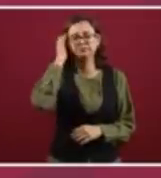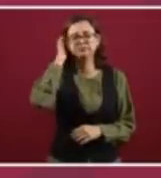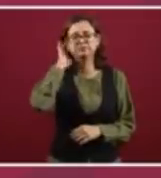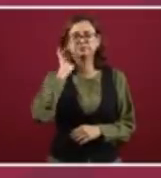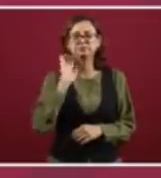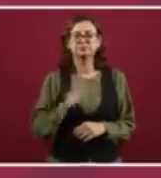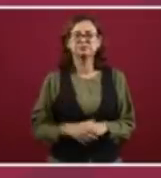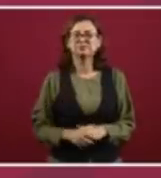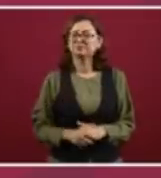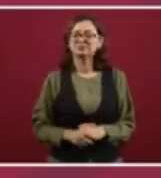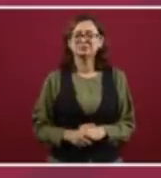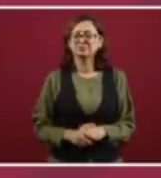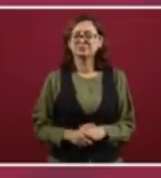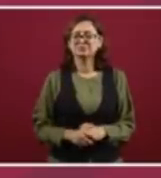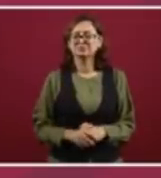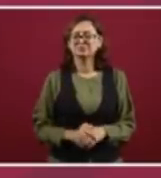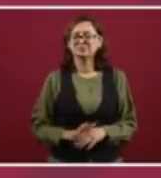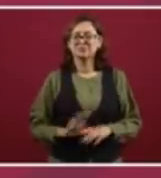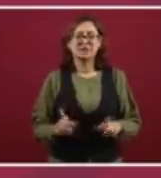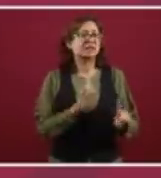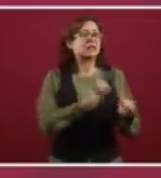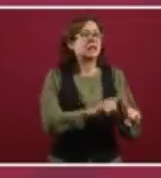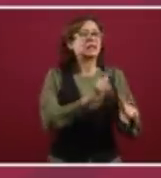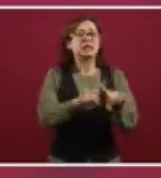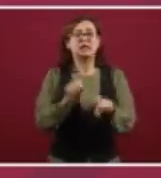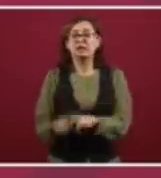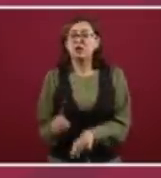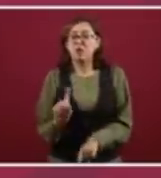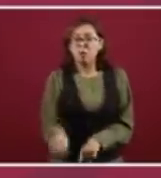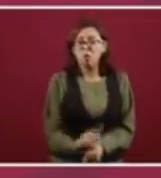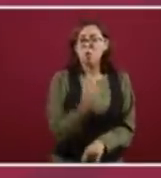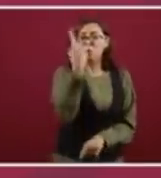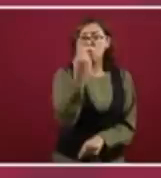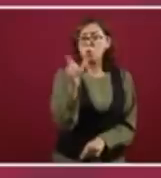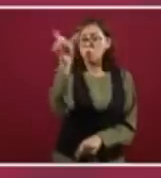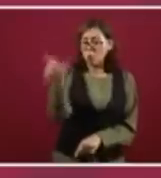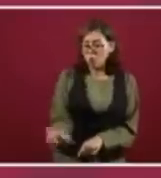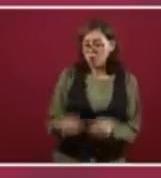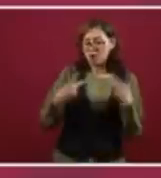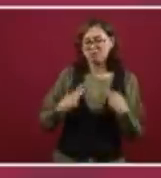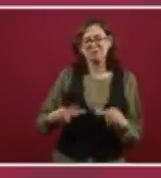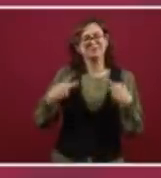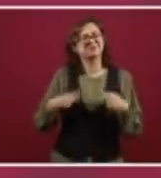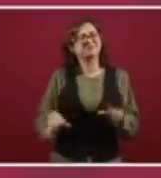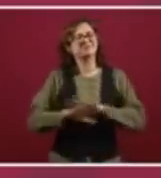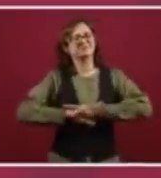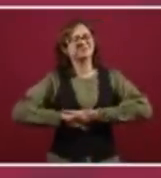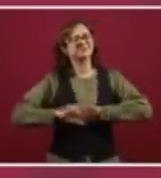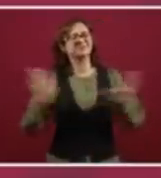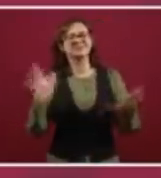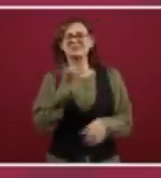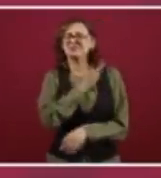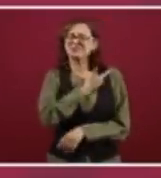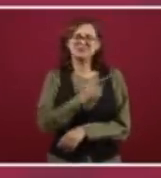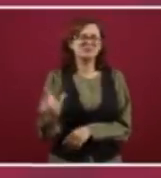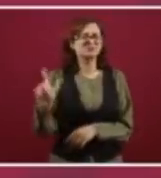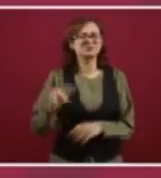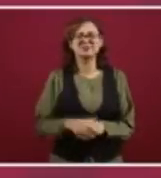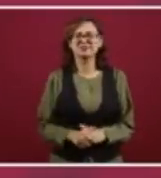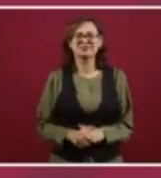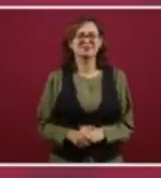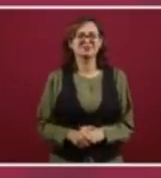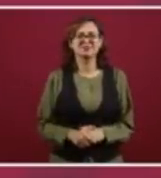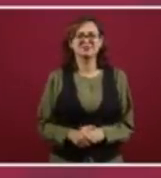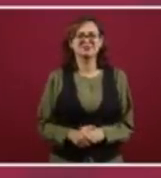Sí, pero no me gusta personalizar, o sea, no es eso el asunto, es como si